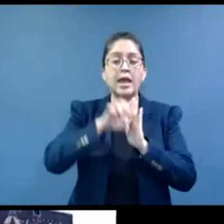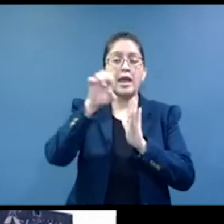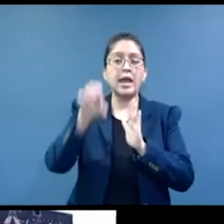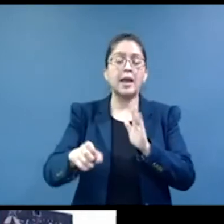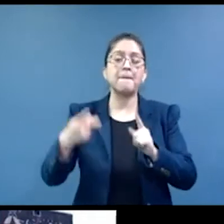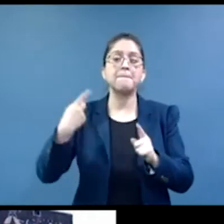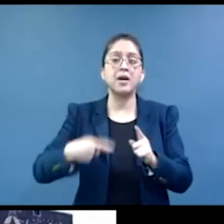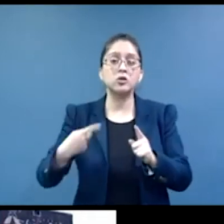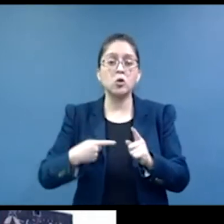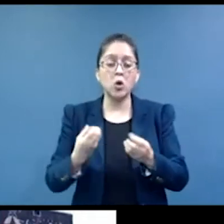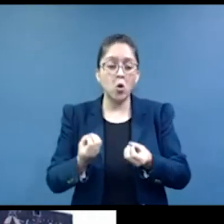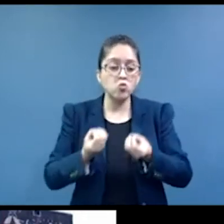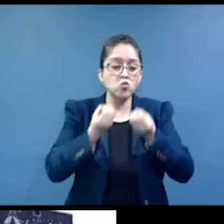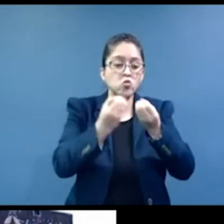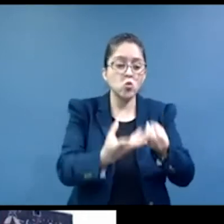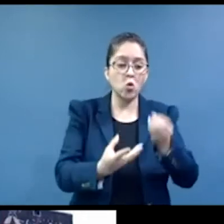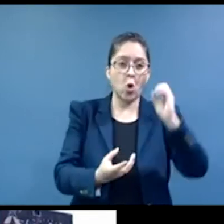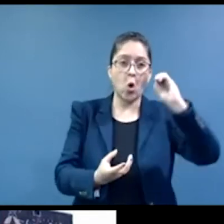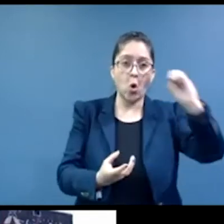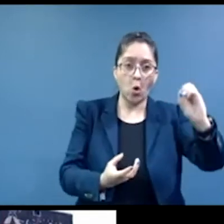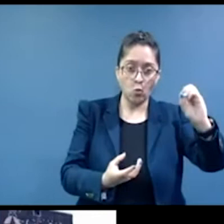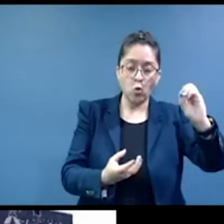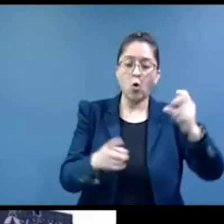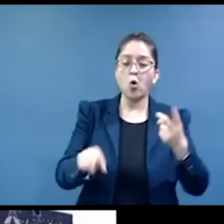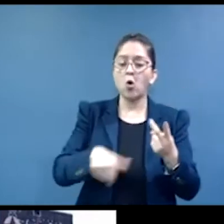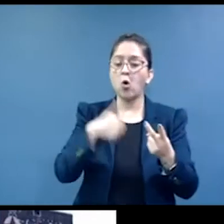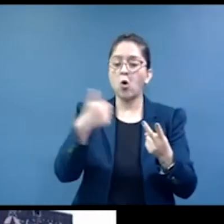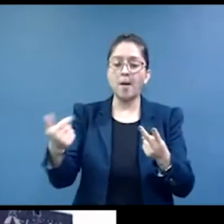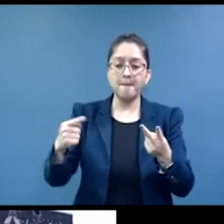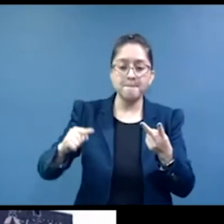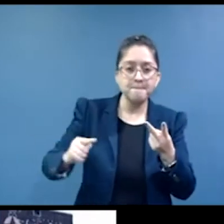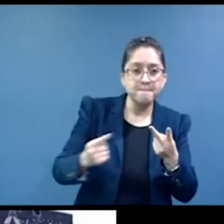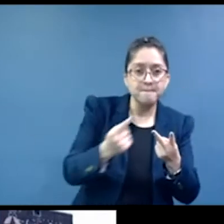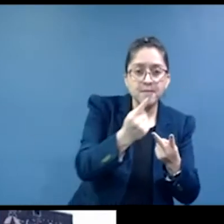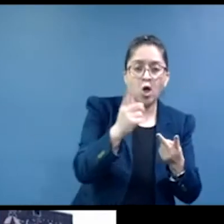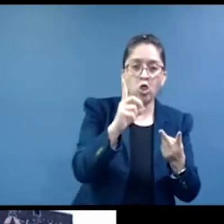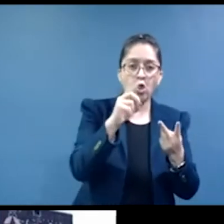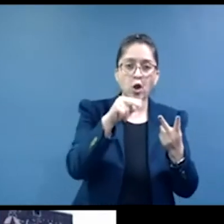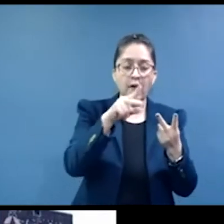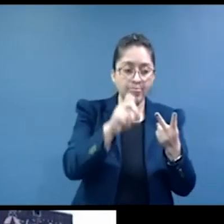esperma. Para no hacerlo muy complicado para el público, lo que se hizo fue que